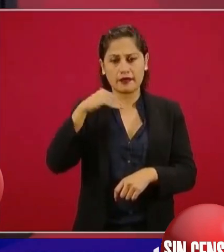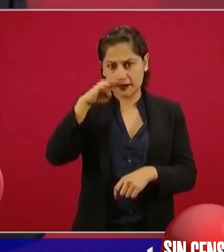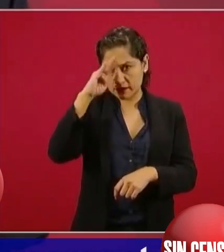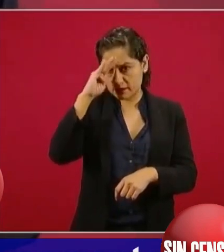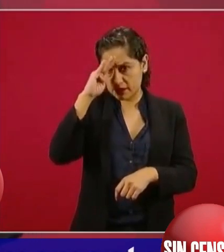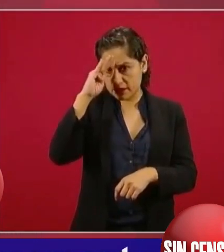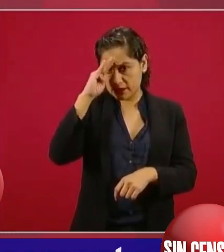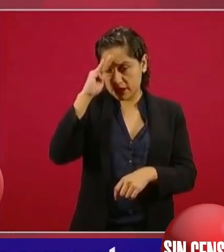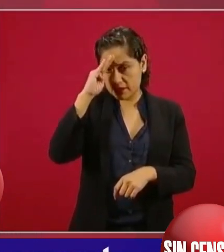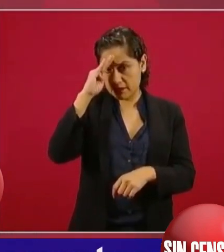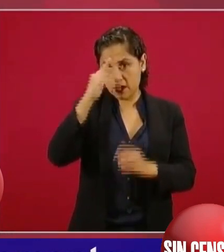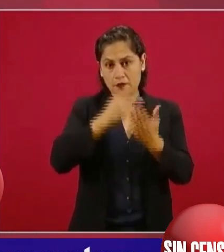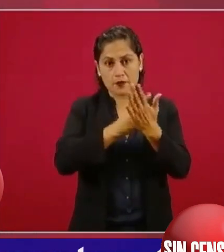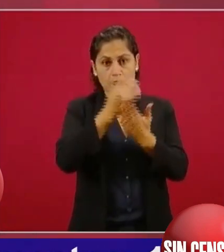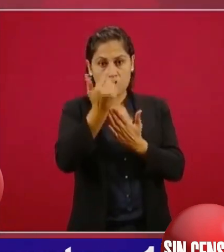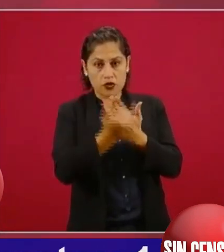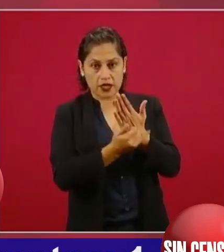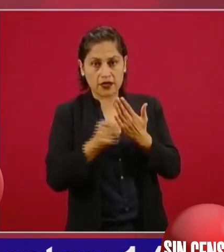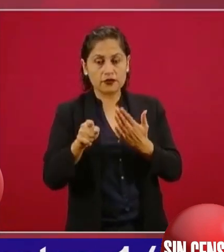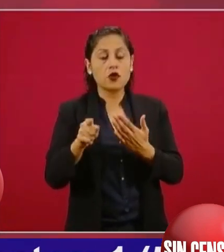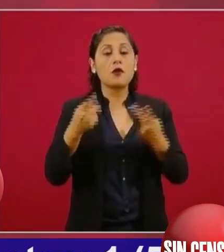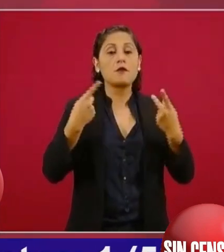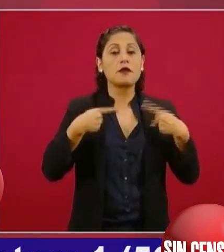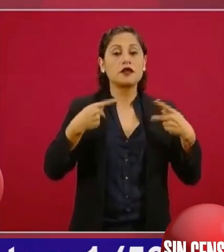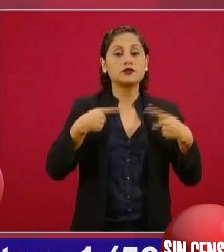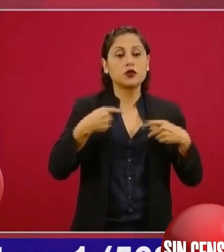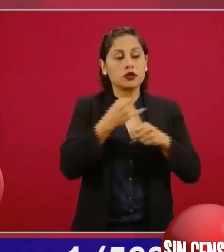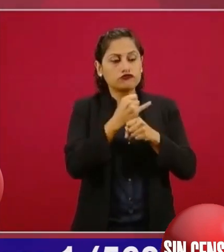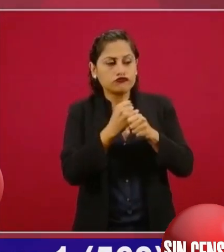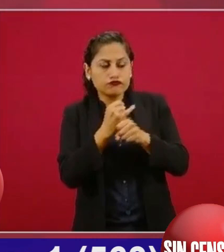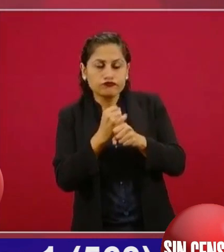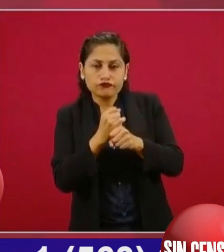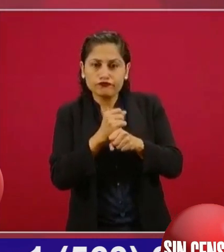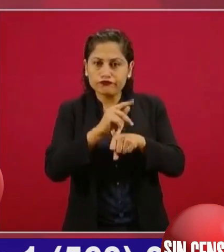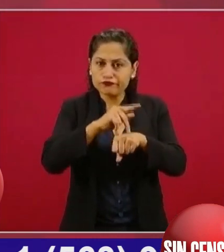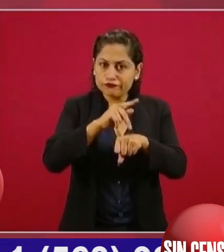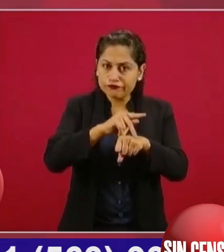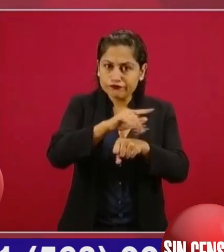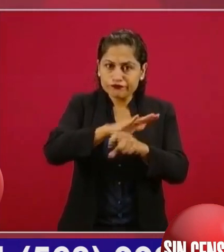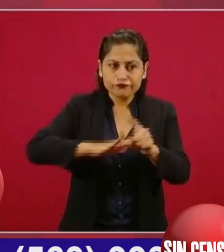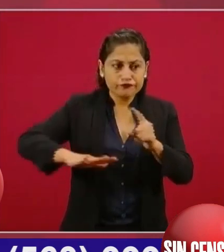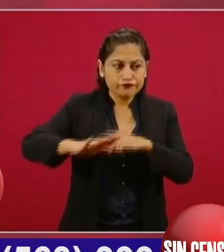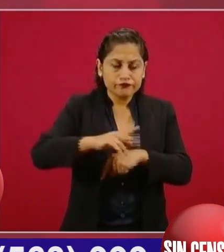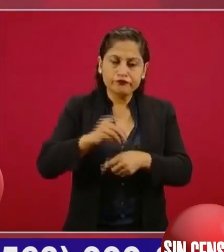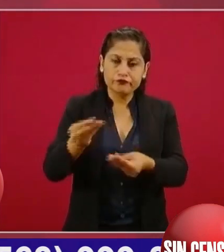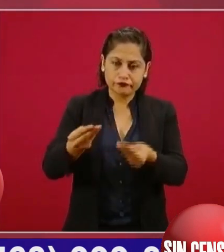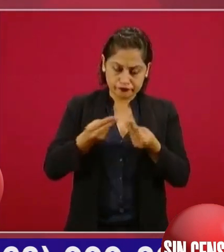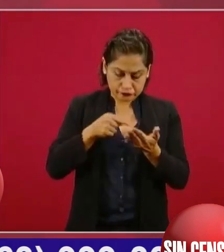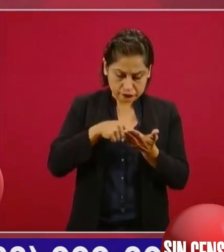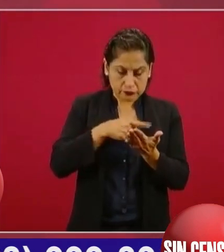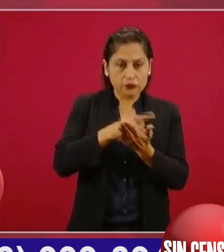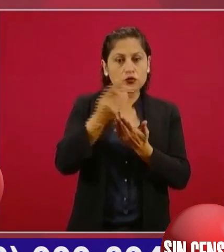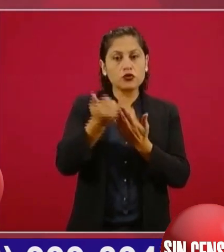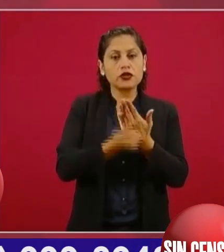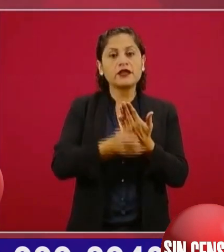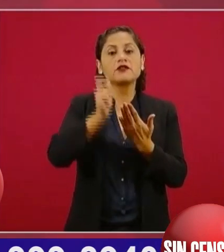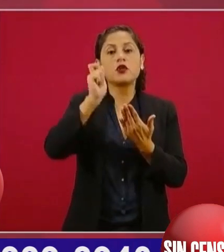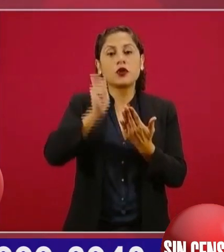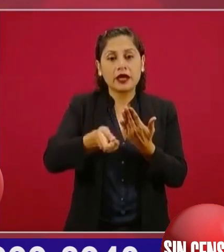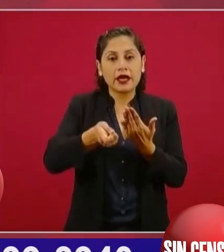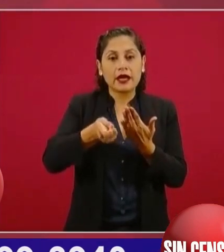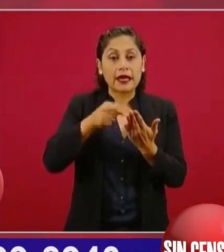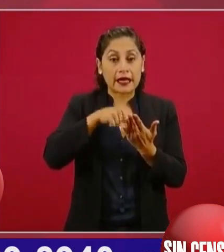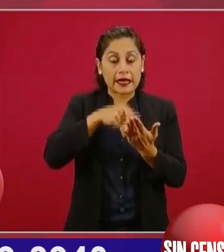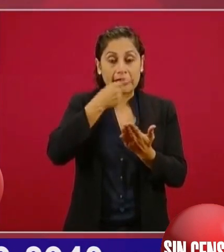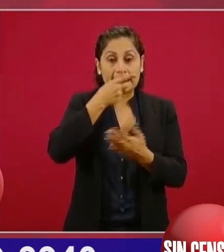que crearon los geólogos, que nos significa iniciar las